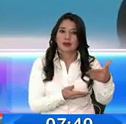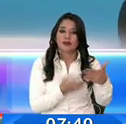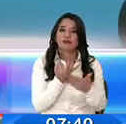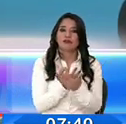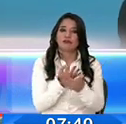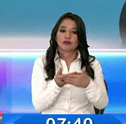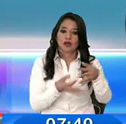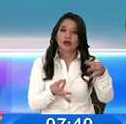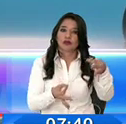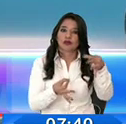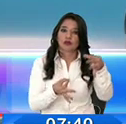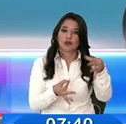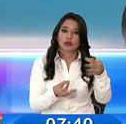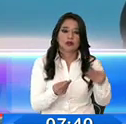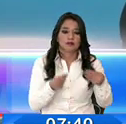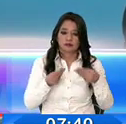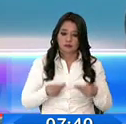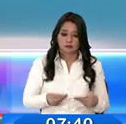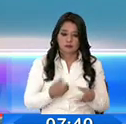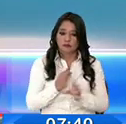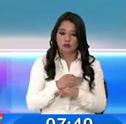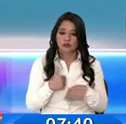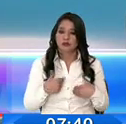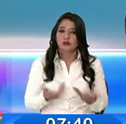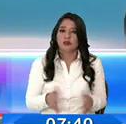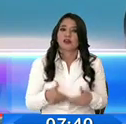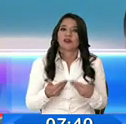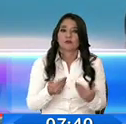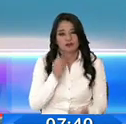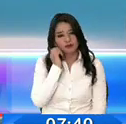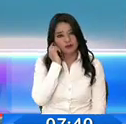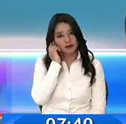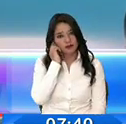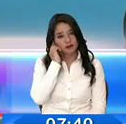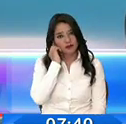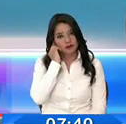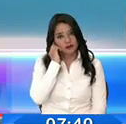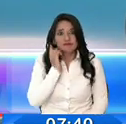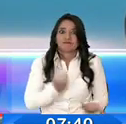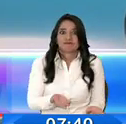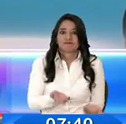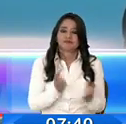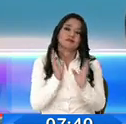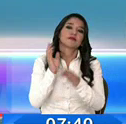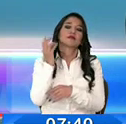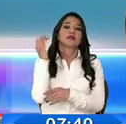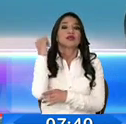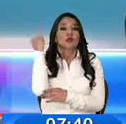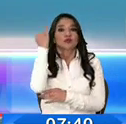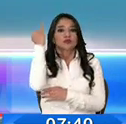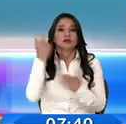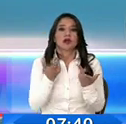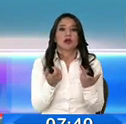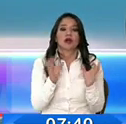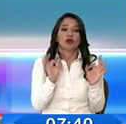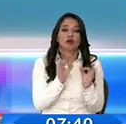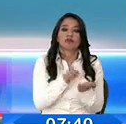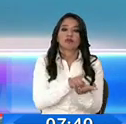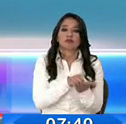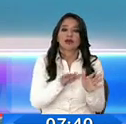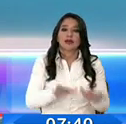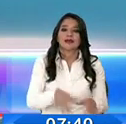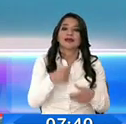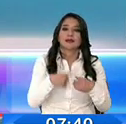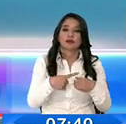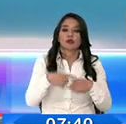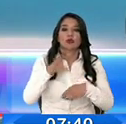factura física el cliente no me recibe el producto entonces realmente aquellas industrias gráficas pequeñas que había aquí en la ciudad de quito y